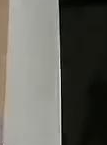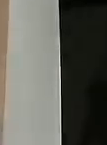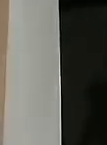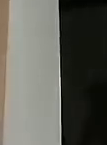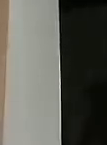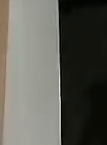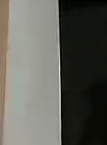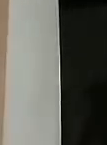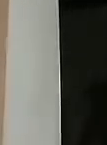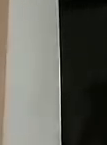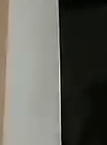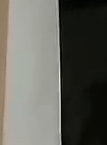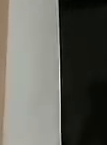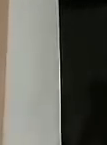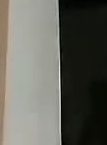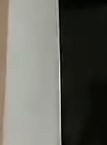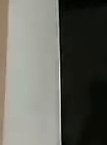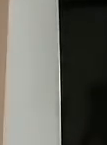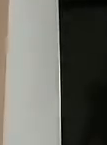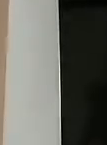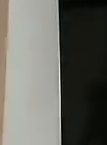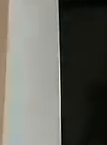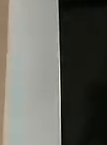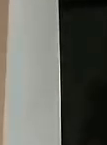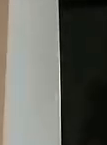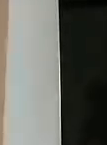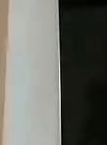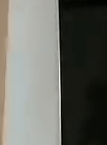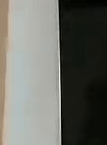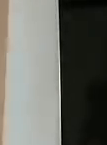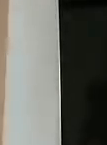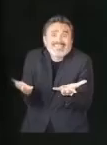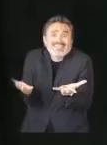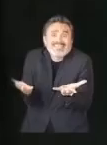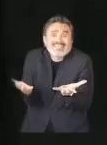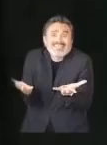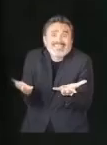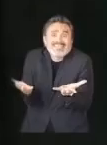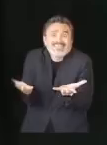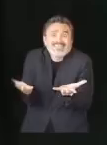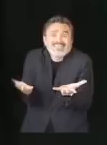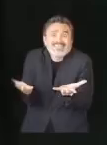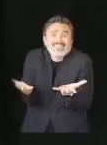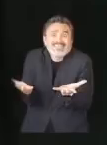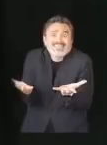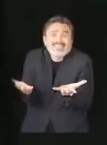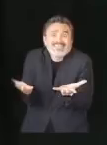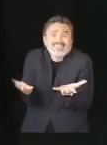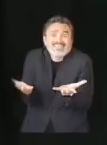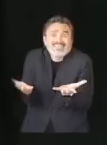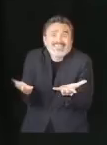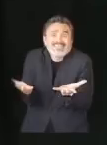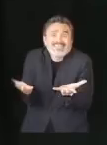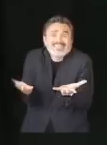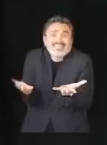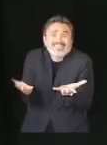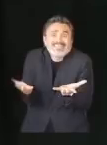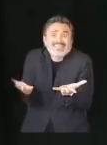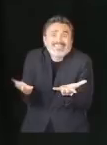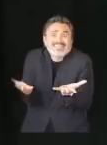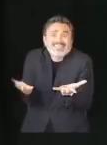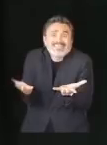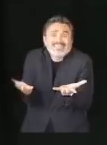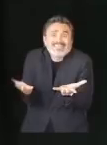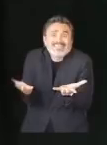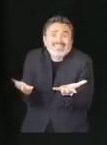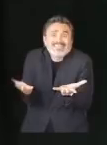castells de oro palacios ibargüengoitia de la ribera quien nombre de telenovela con este es el nombre de